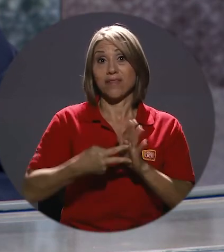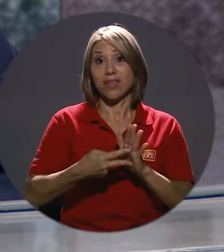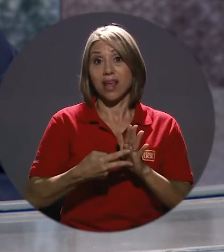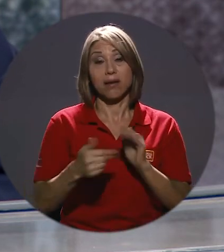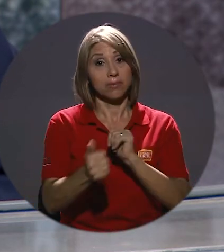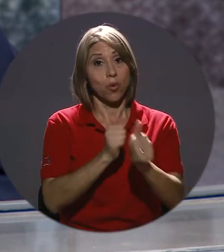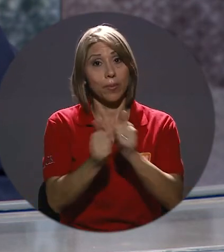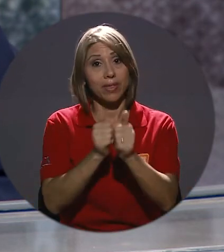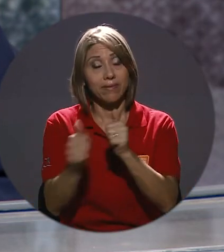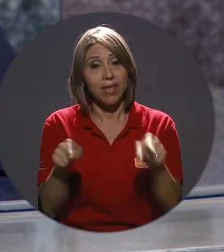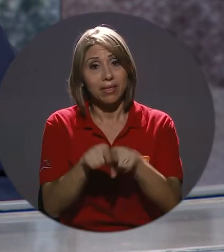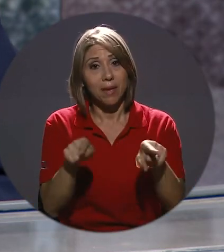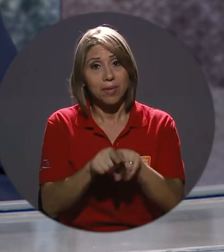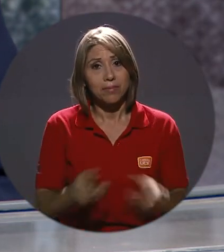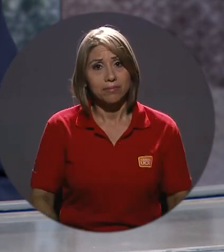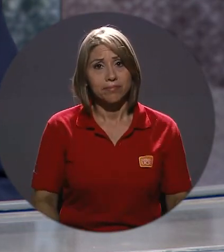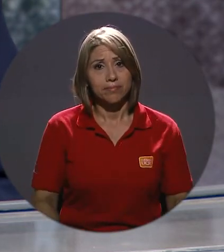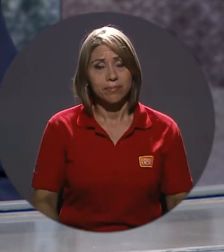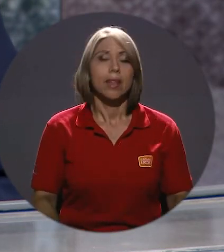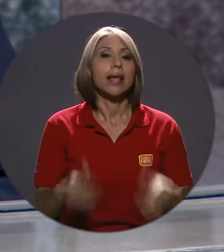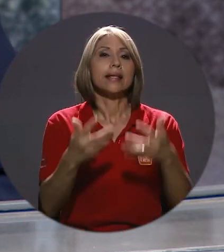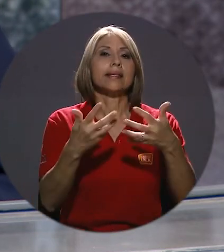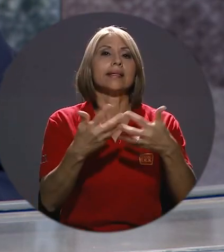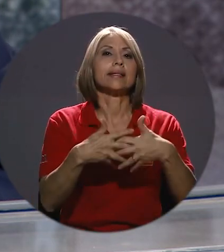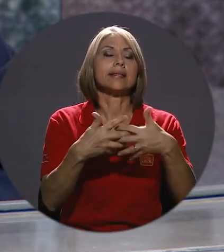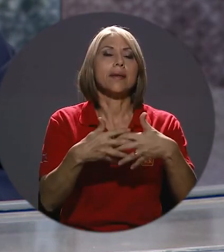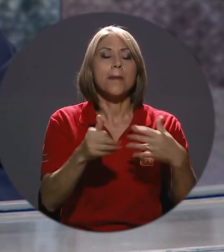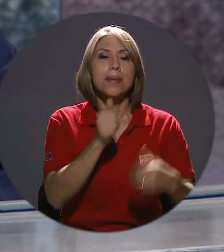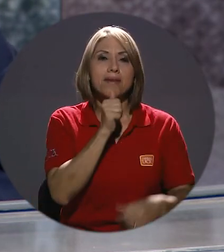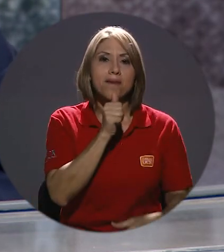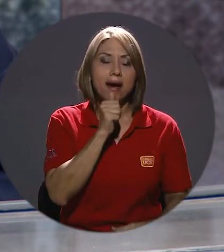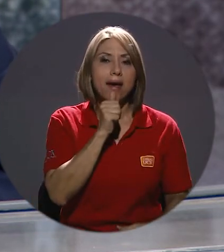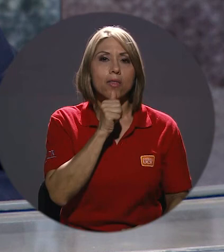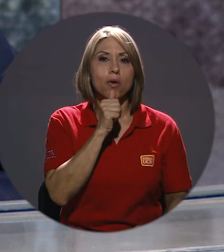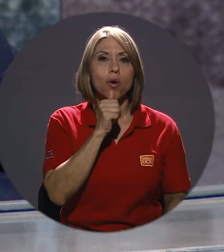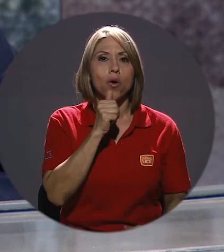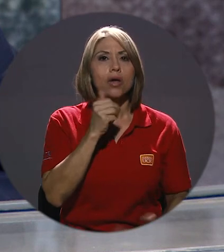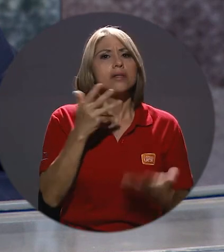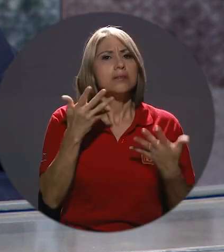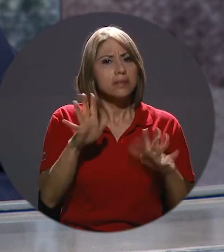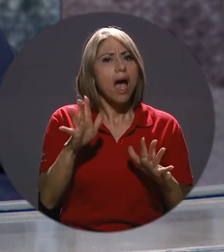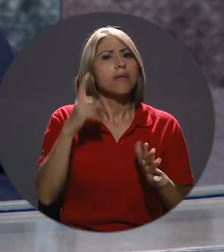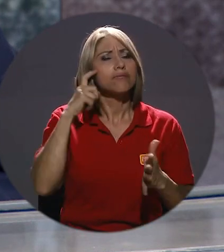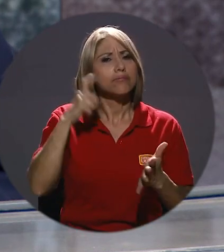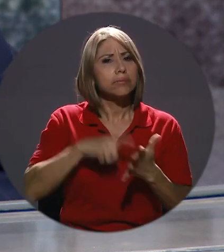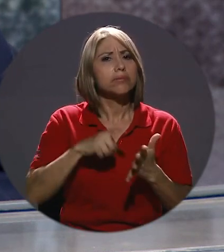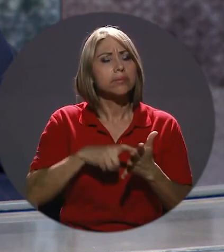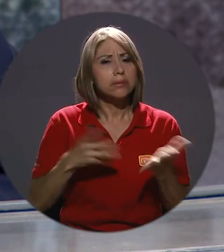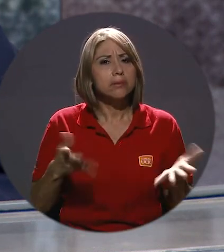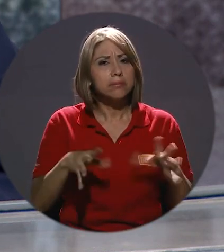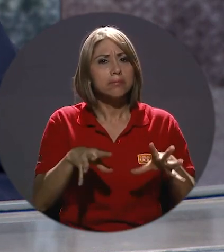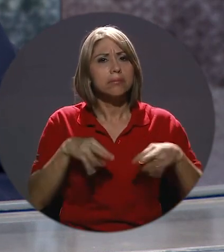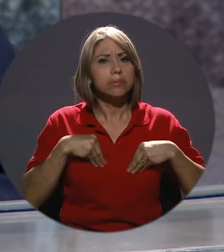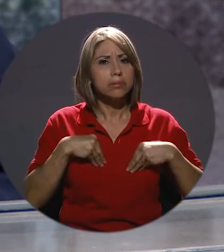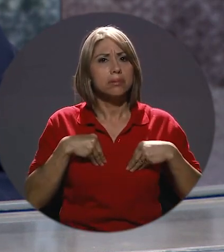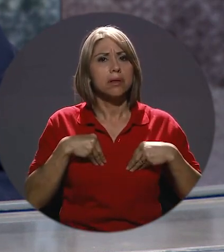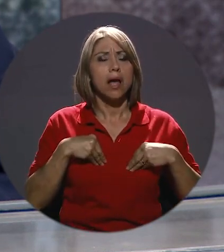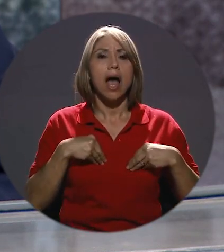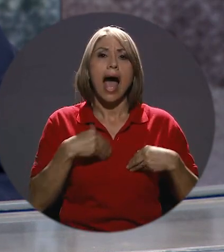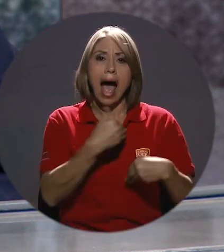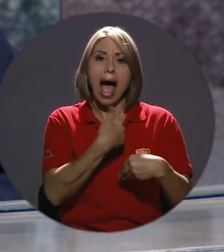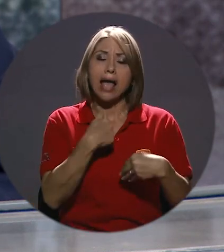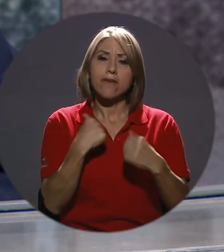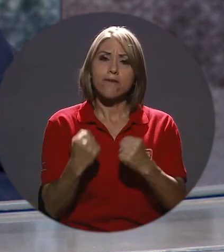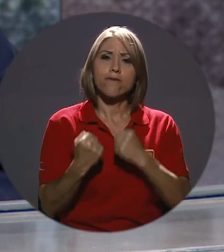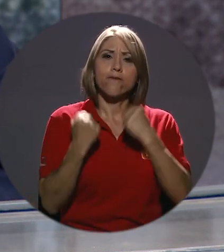asunto de competitividad también. Sí. Desde el lado del sector privado estamos, y lo han reconocido así, hay una